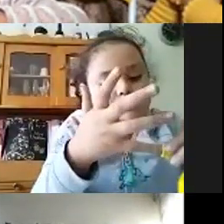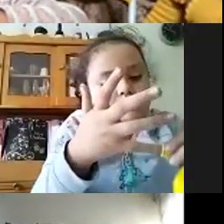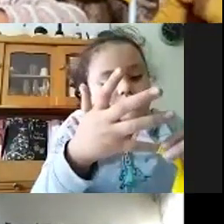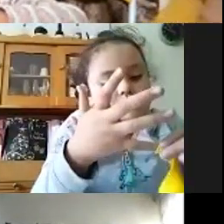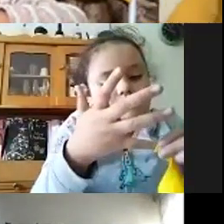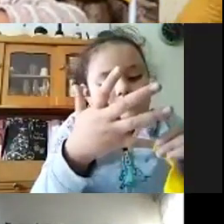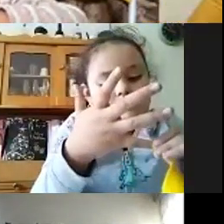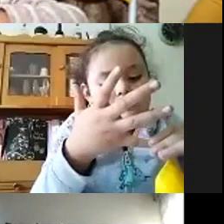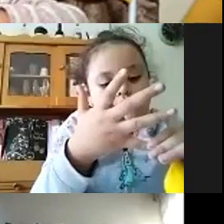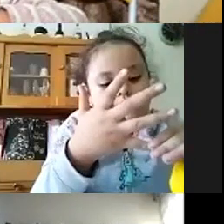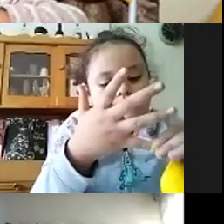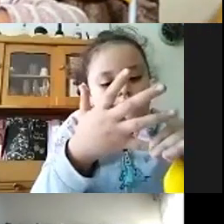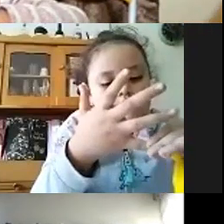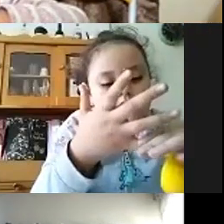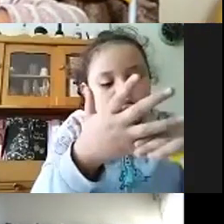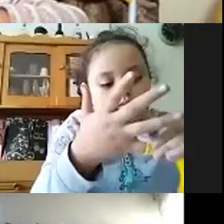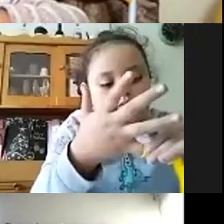¿Qué estamos celebrando?